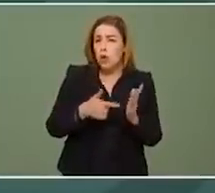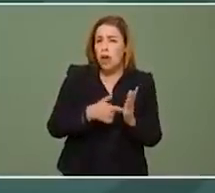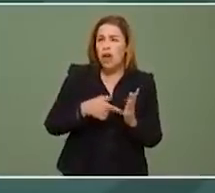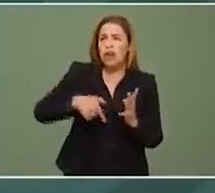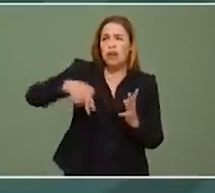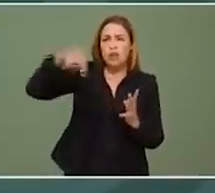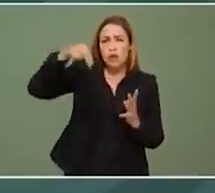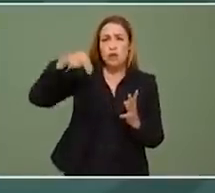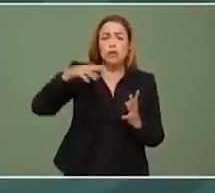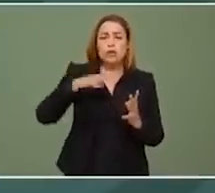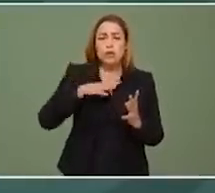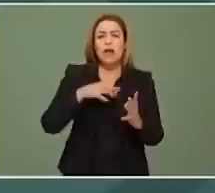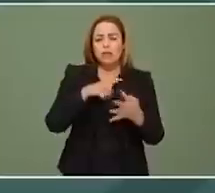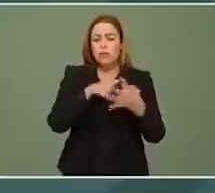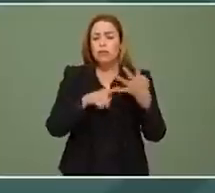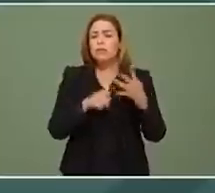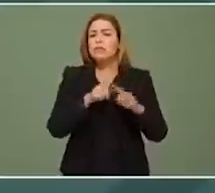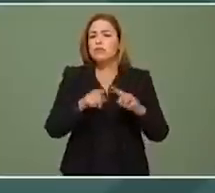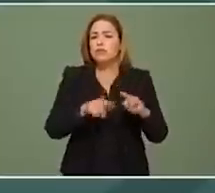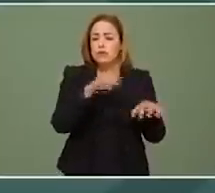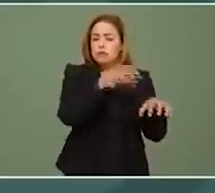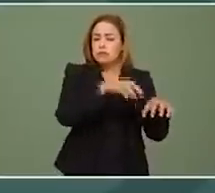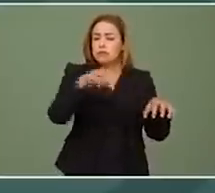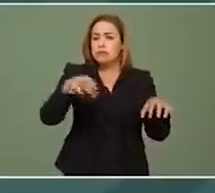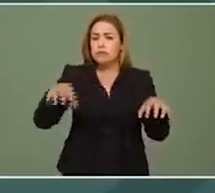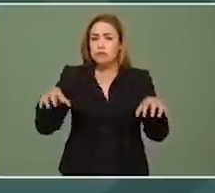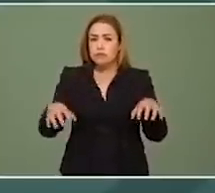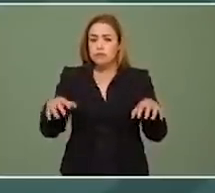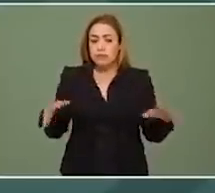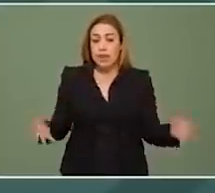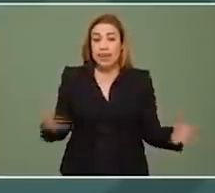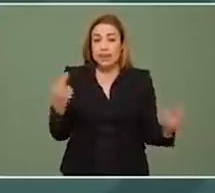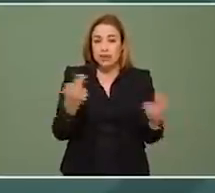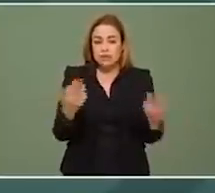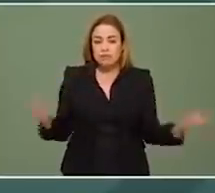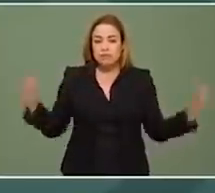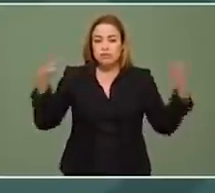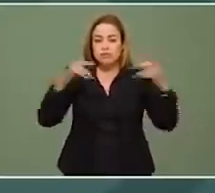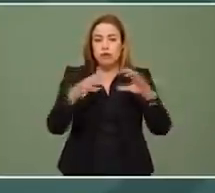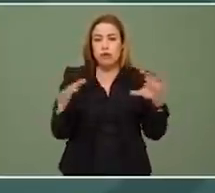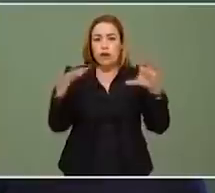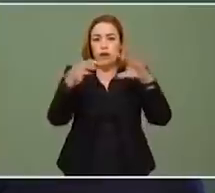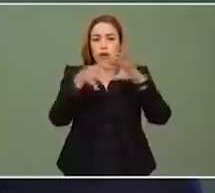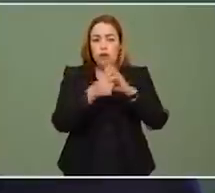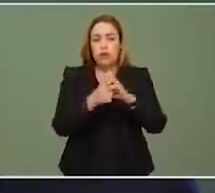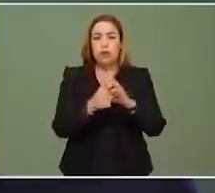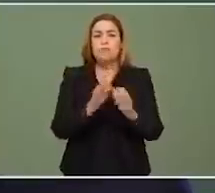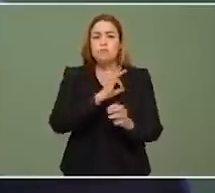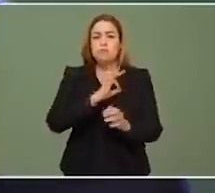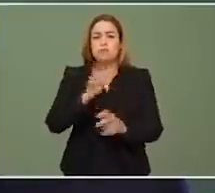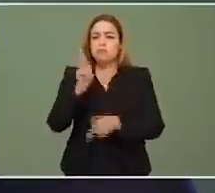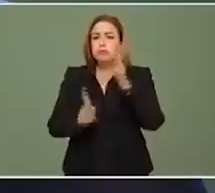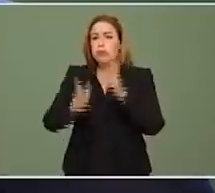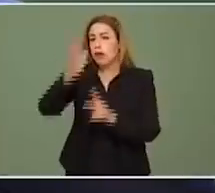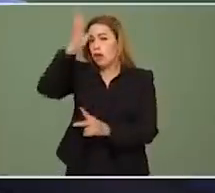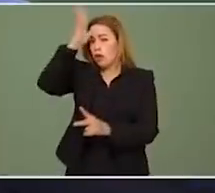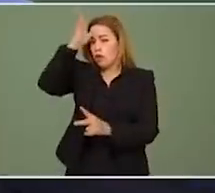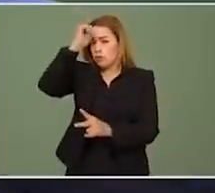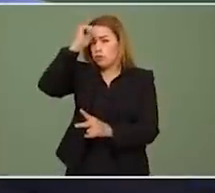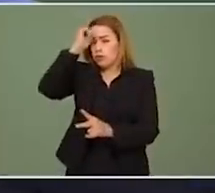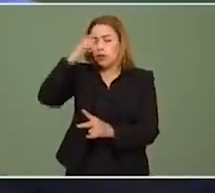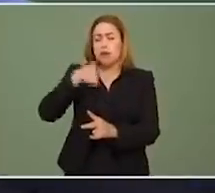para que podamos garantizar atención médica y medicamentos gratuitos a